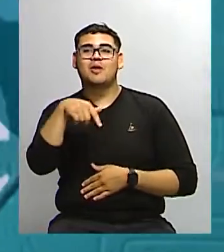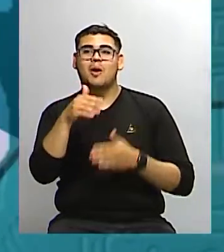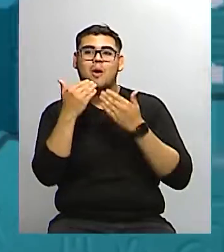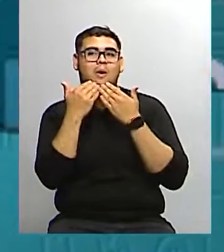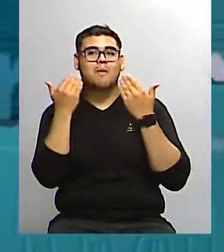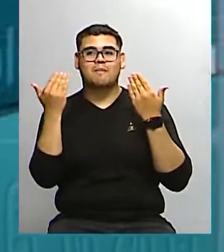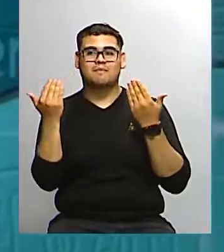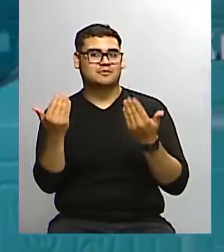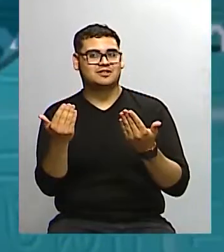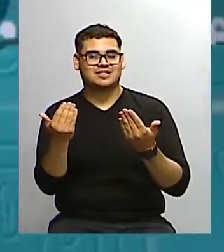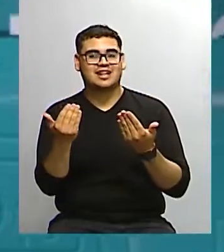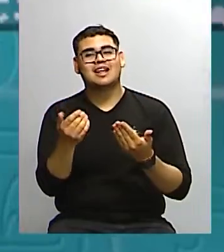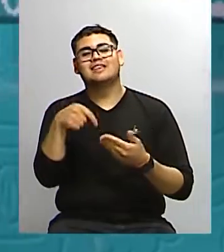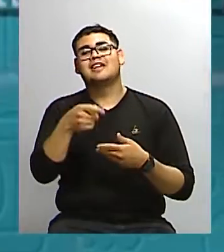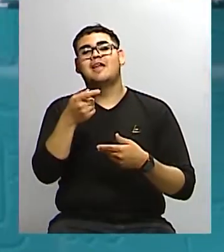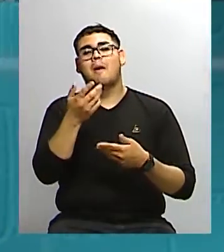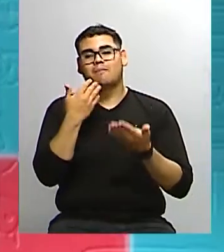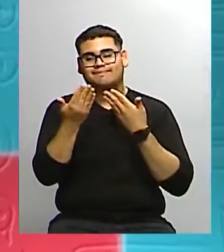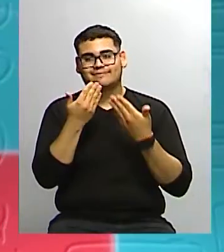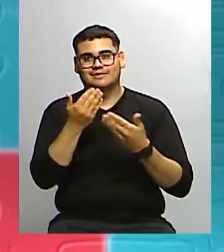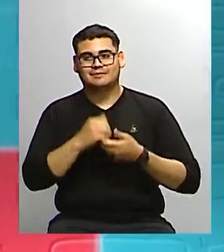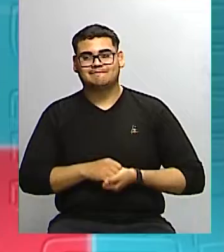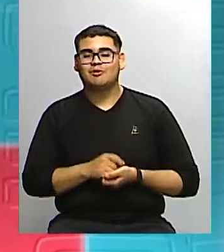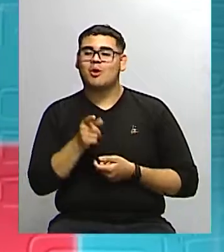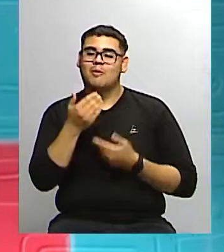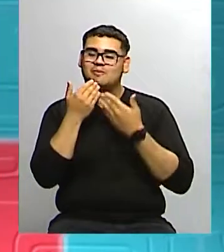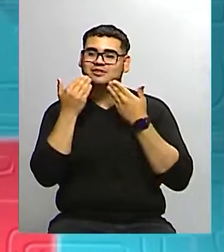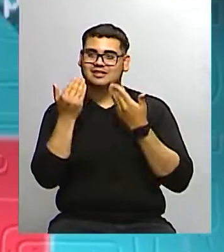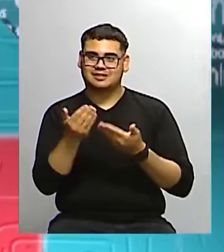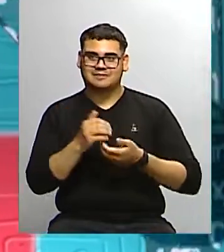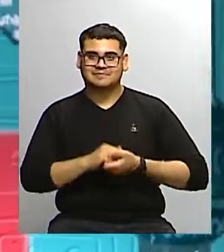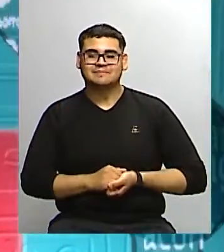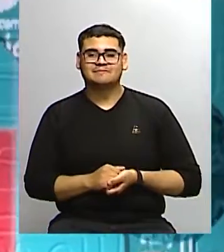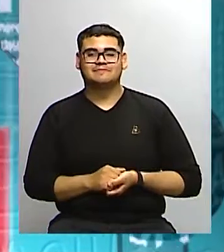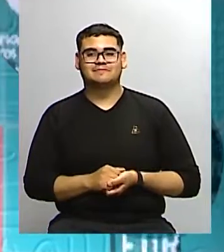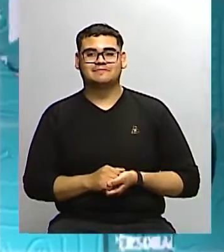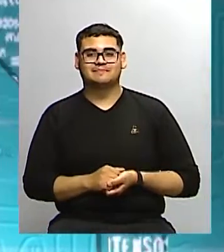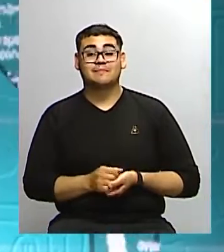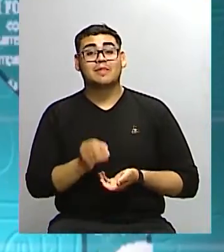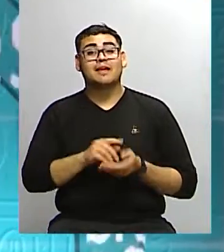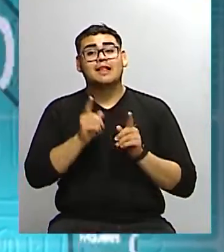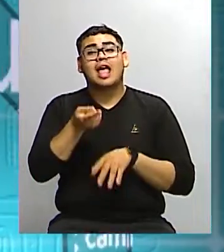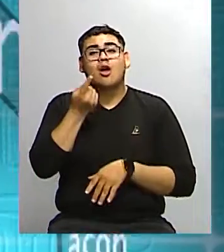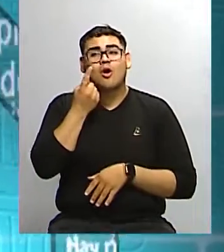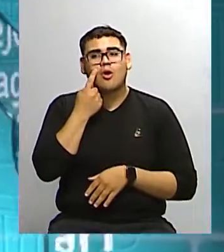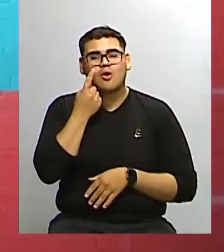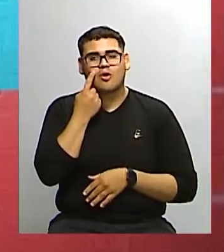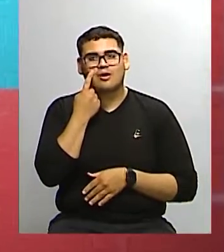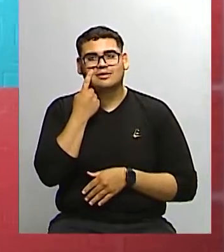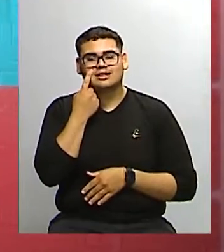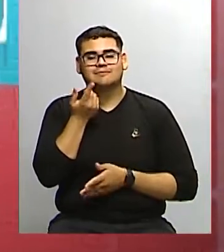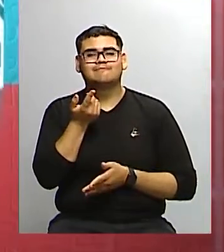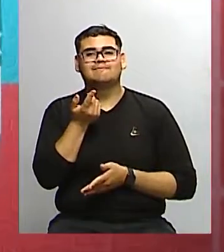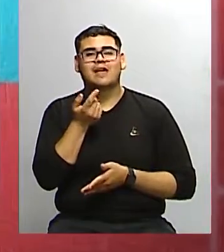la posibilidad de conversar con ustedes. No, gracias a usted por también darnos esta oportunidad de conocer un poquito esto, de